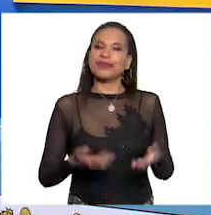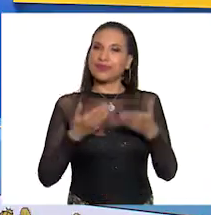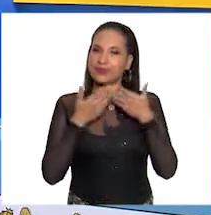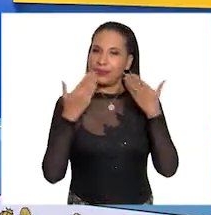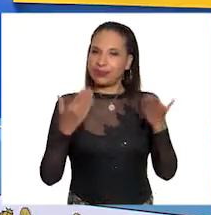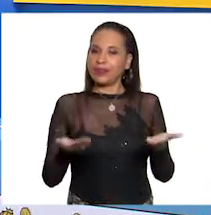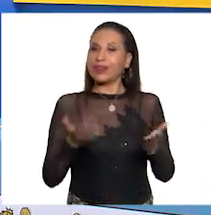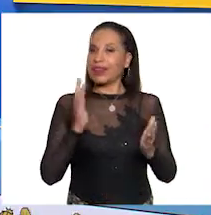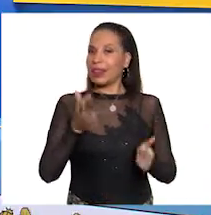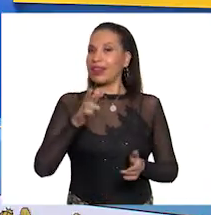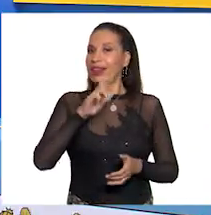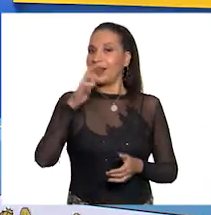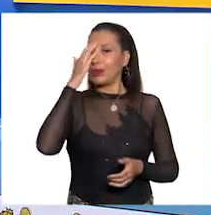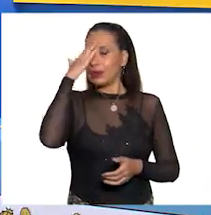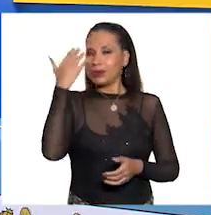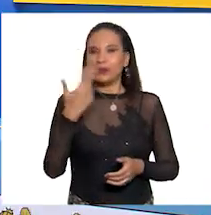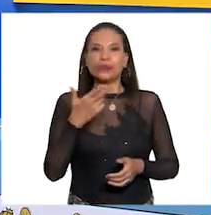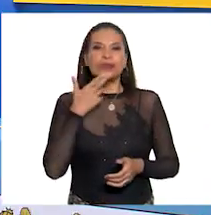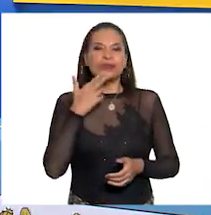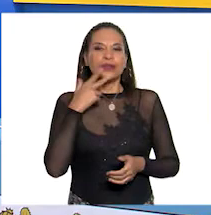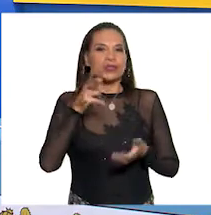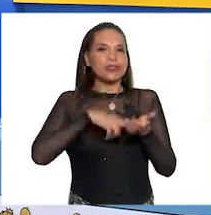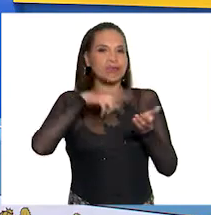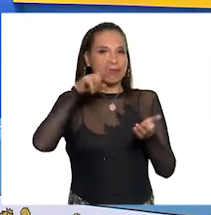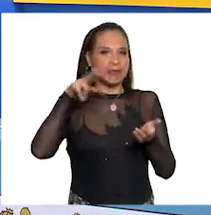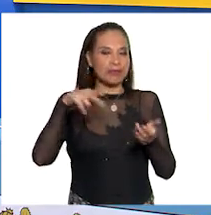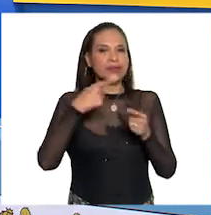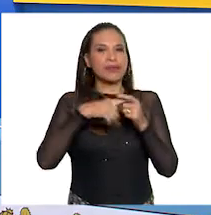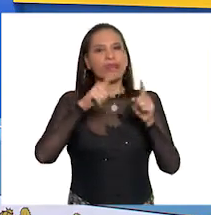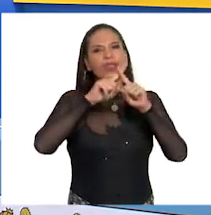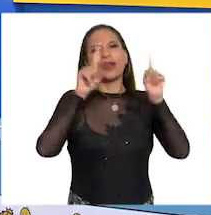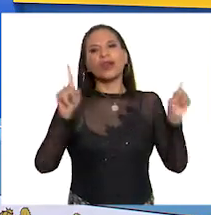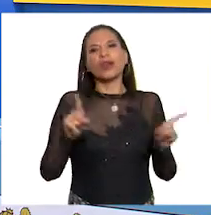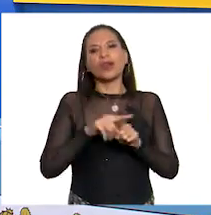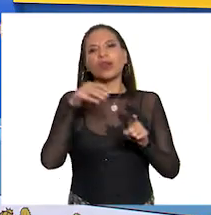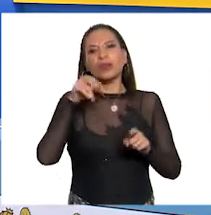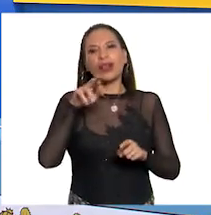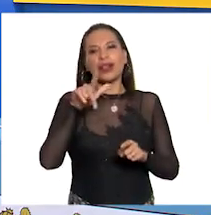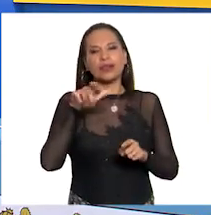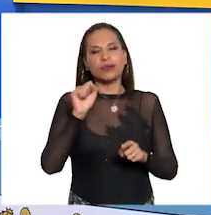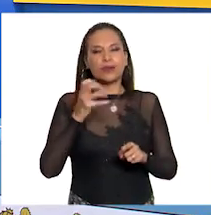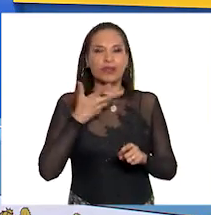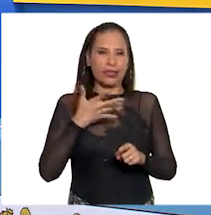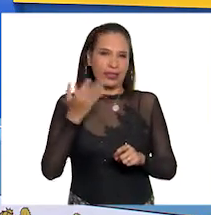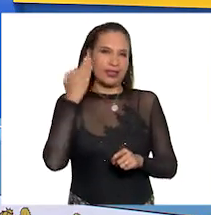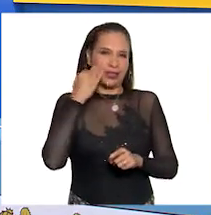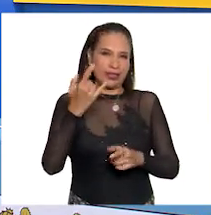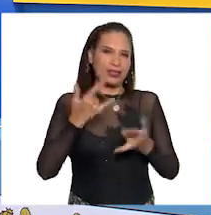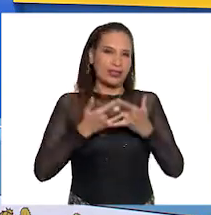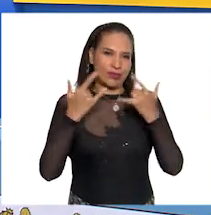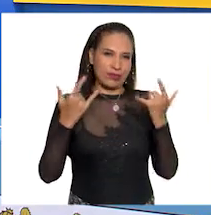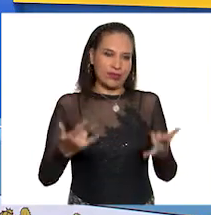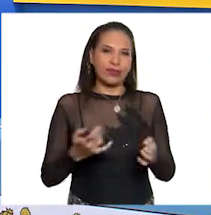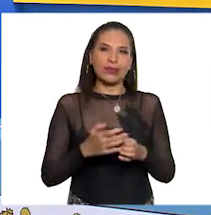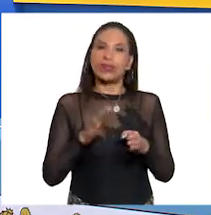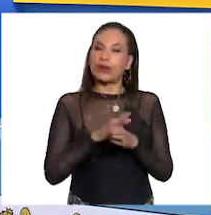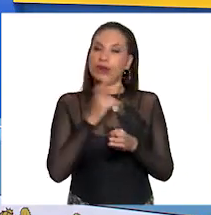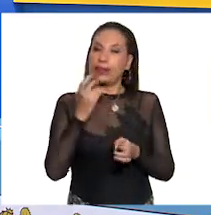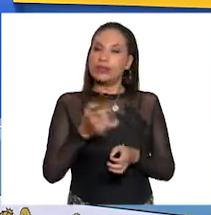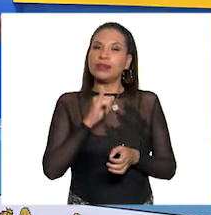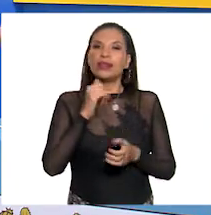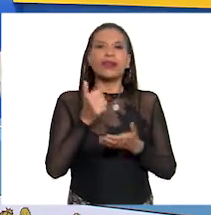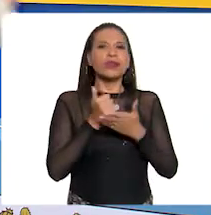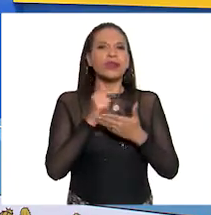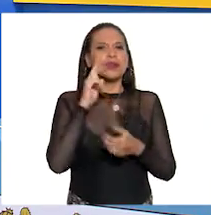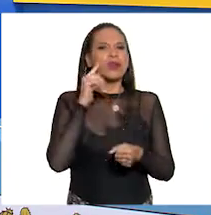Ahora ya reconocemos la influencia que la pintura, a través del muralismo mexicano, tuvo en esta etapa de la historia. Así que, Jenny, ¿me